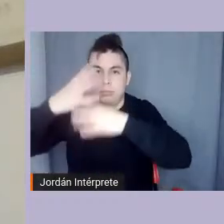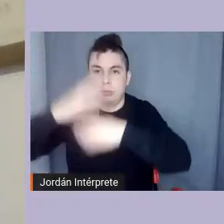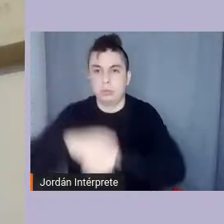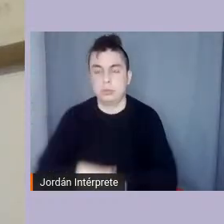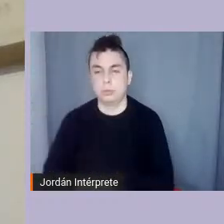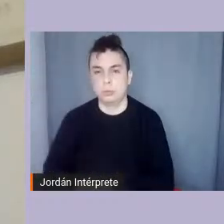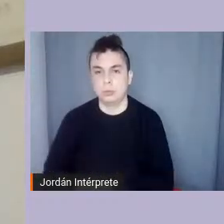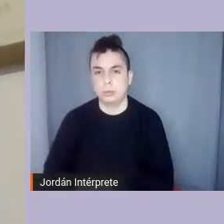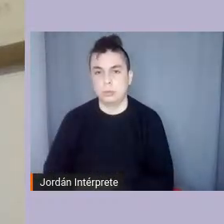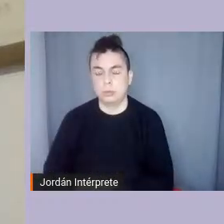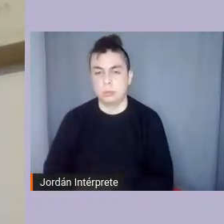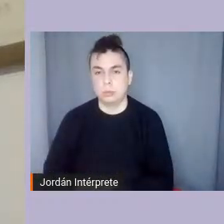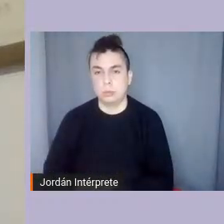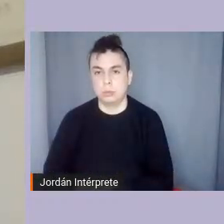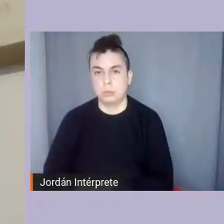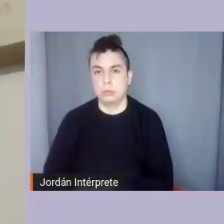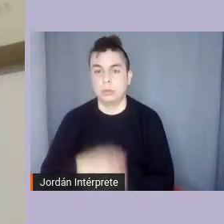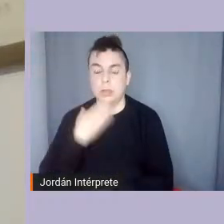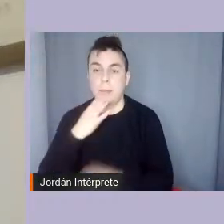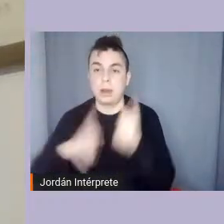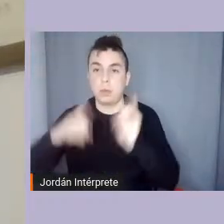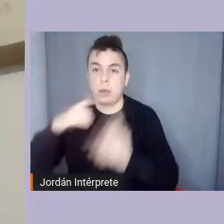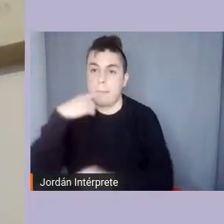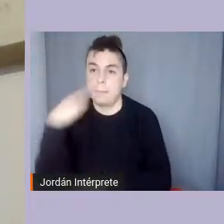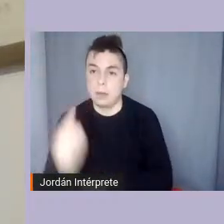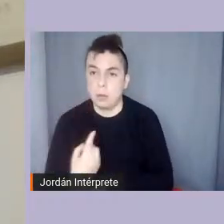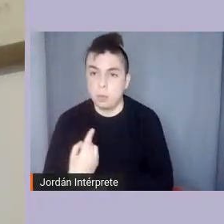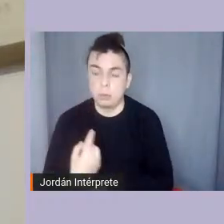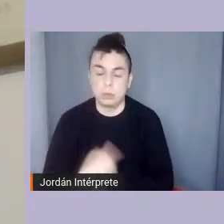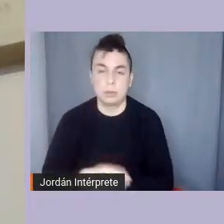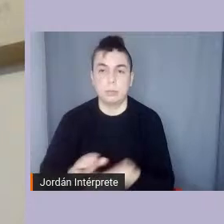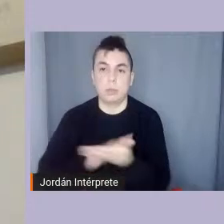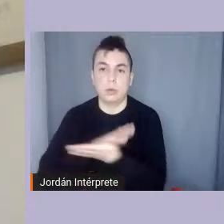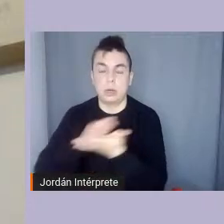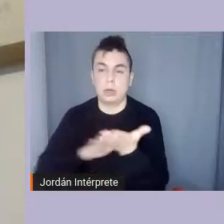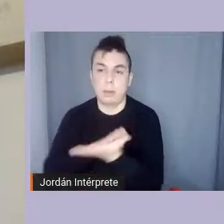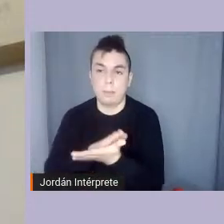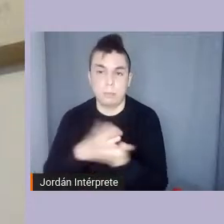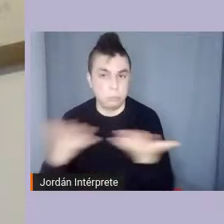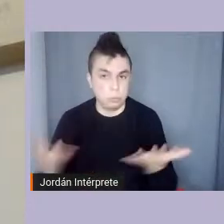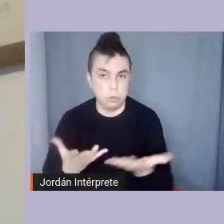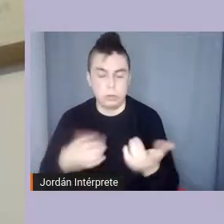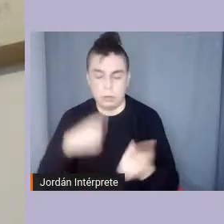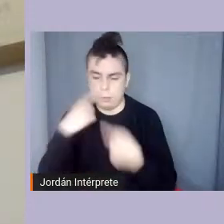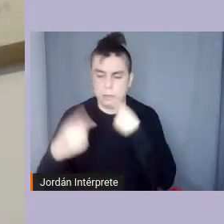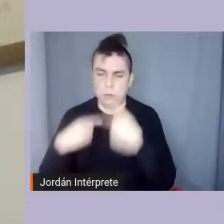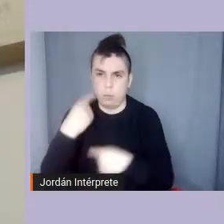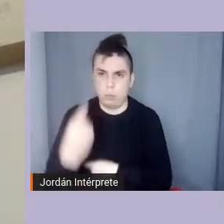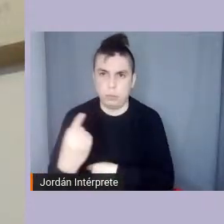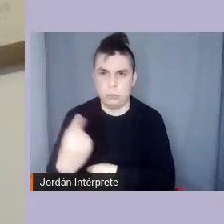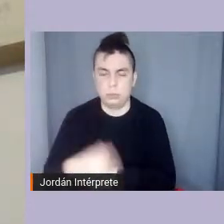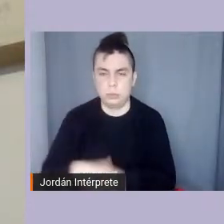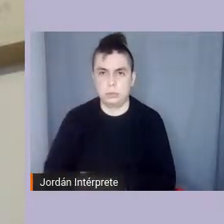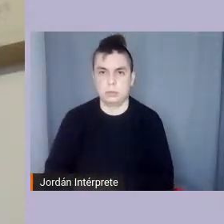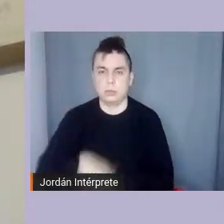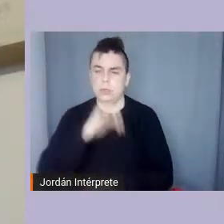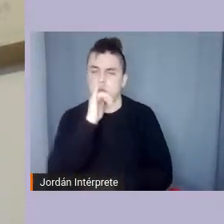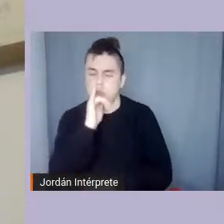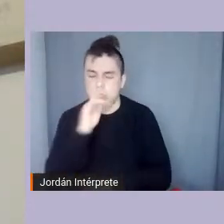¿ah? Y algunas preguntas, ¿no es verdad? Aquí vienen preguntas, aquí no sé si hay